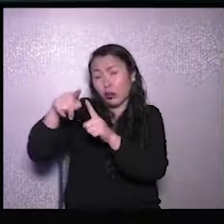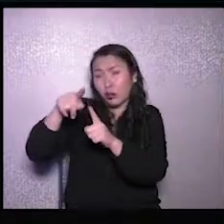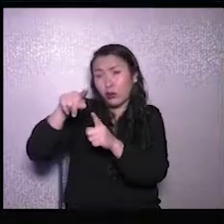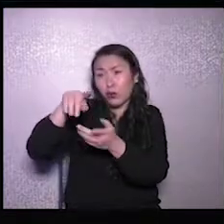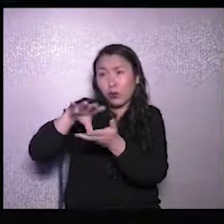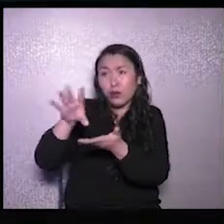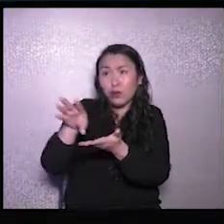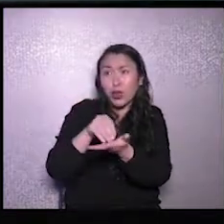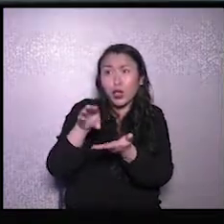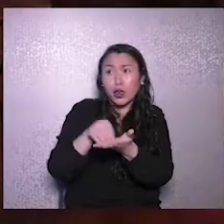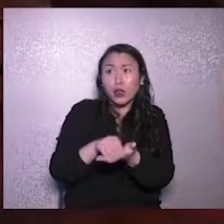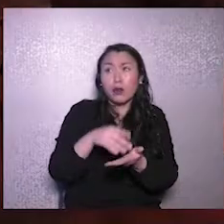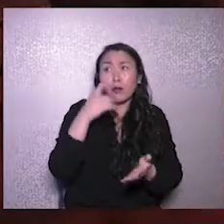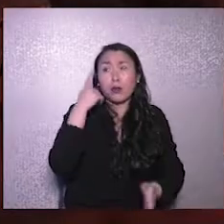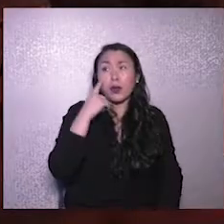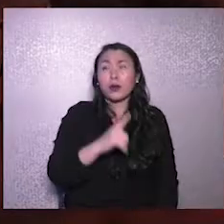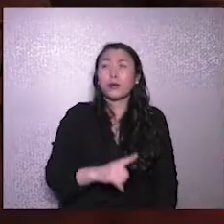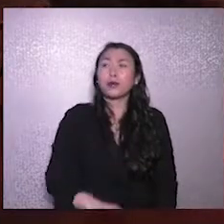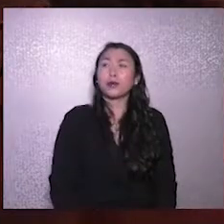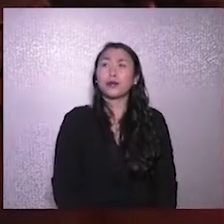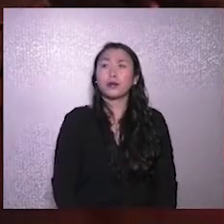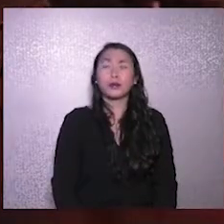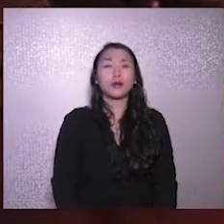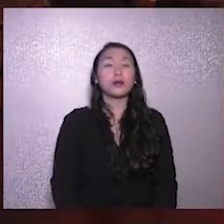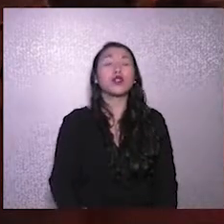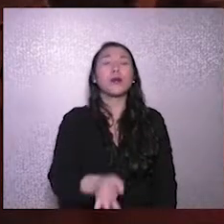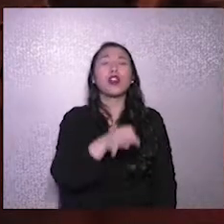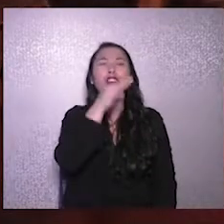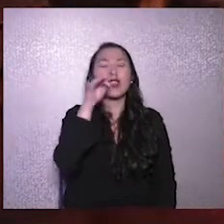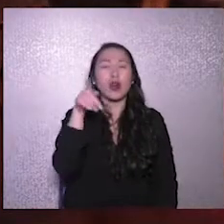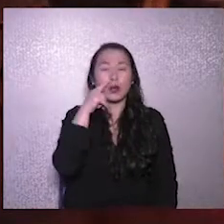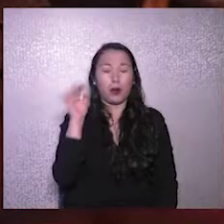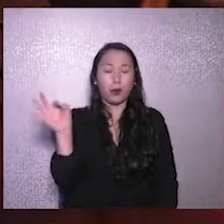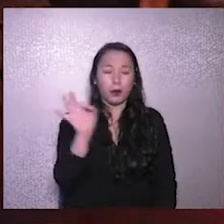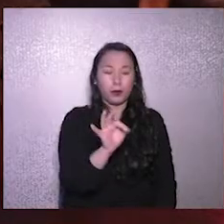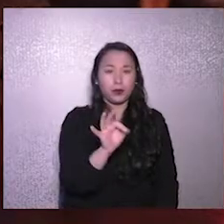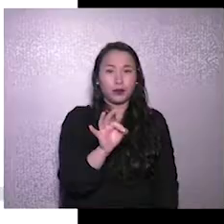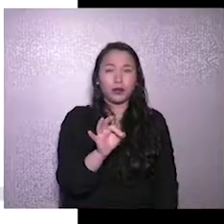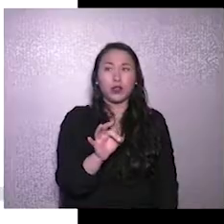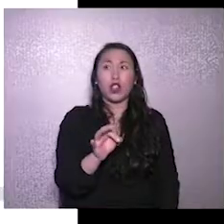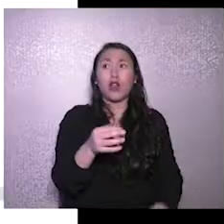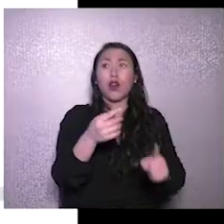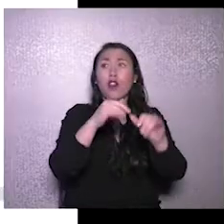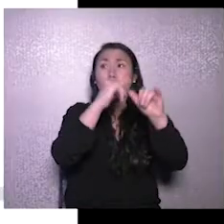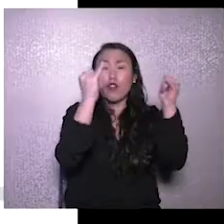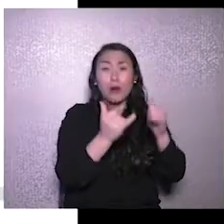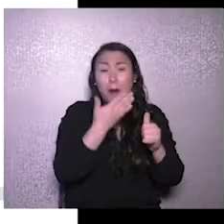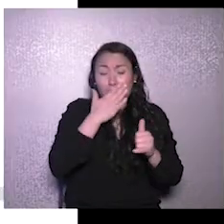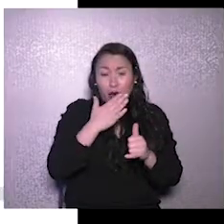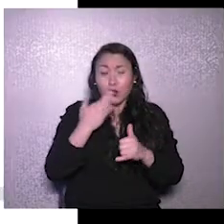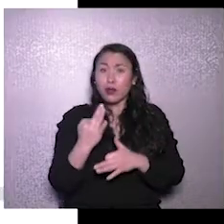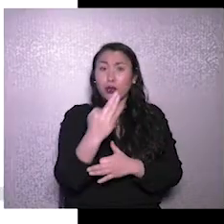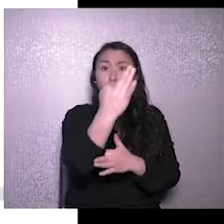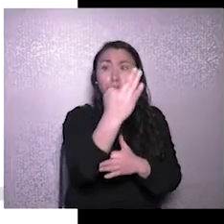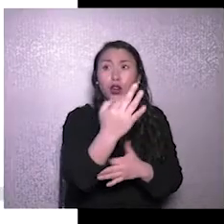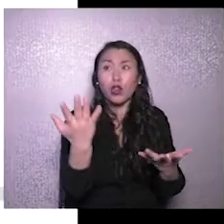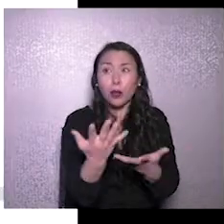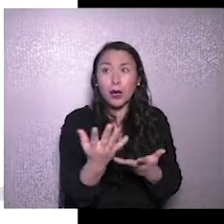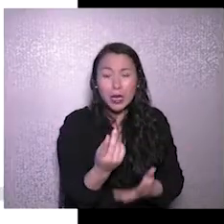que tratar de implementar cosas en Chile. Y aquí me baso en esta palabra de que no existe mejor manera de predecir el futuro que